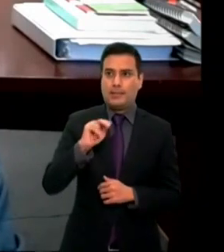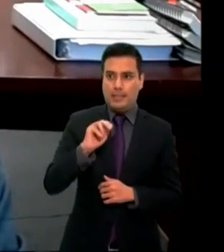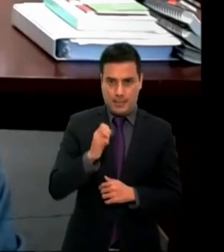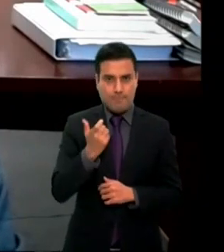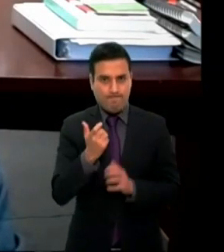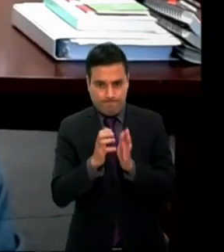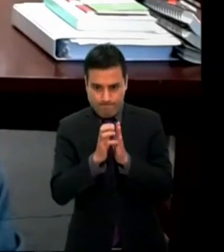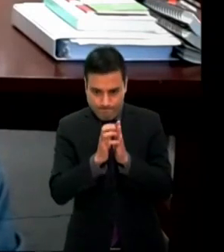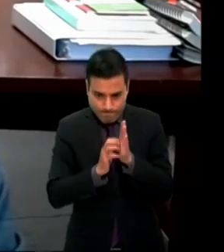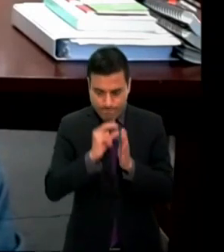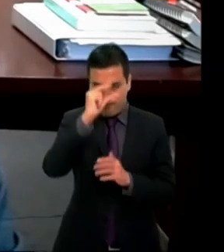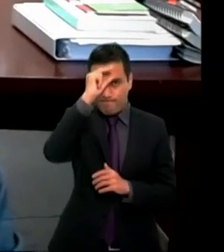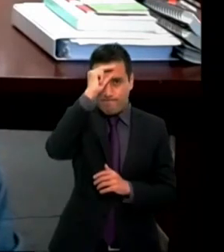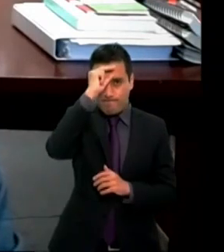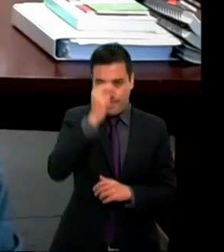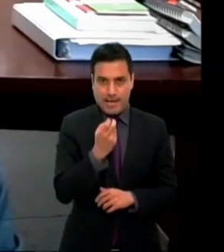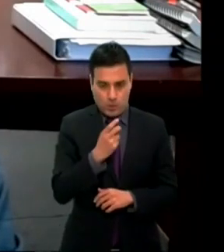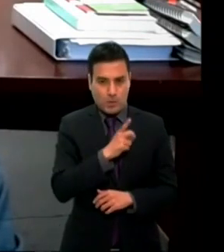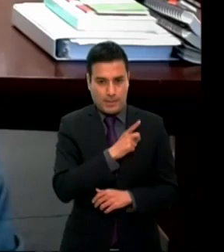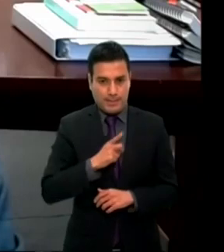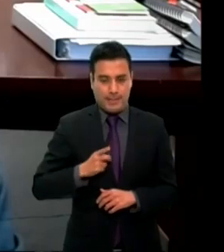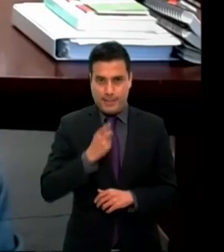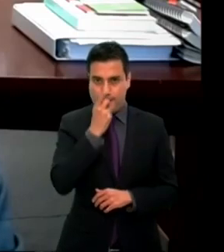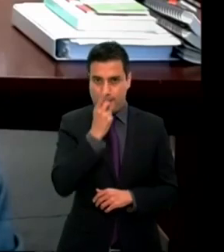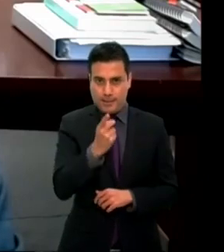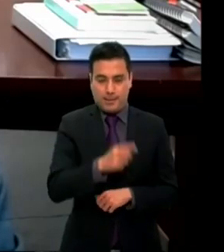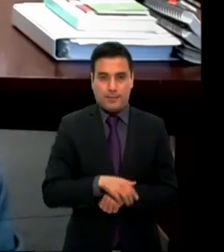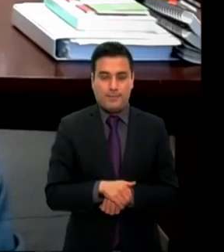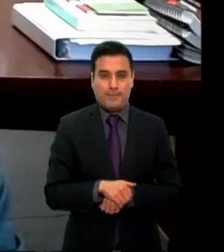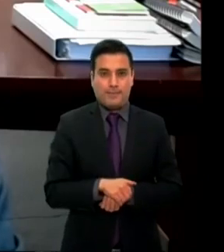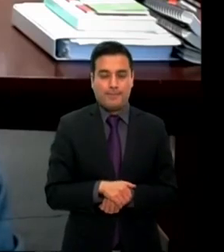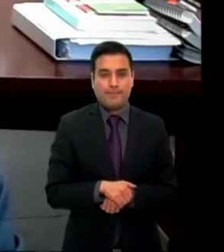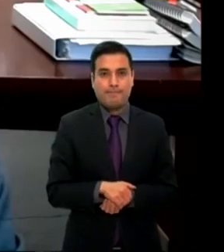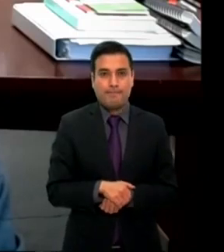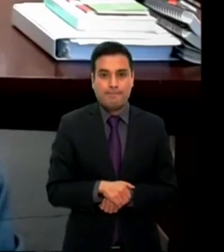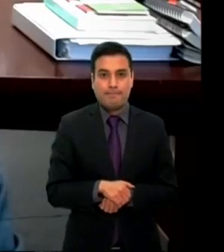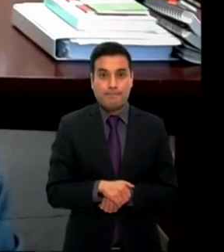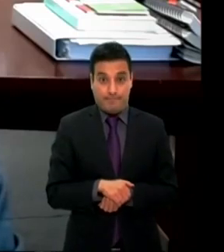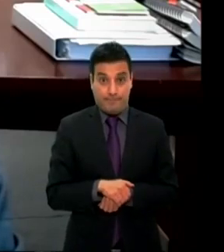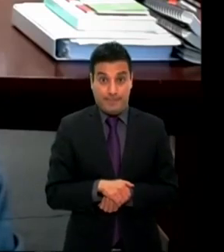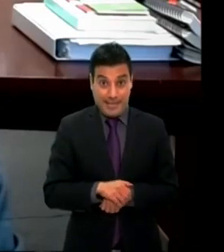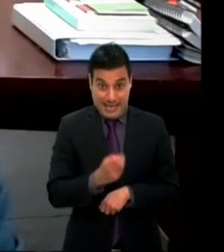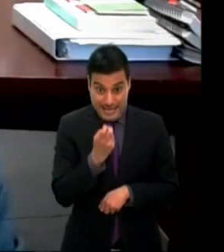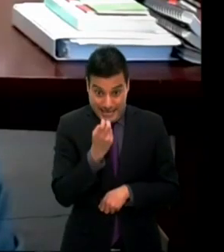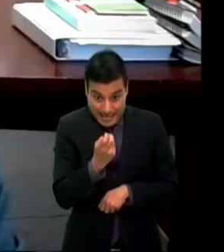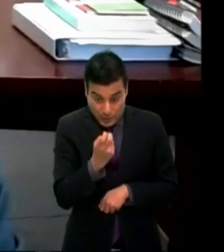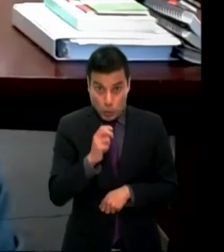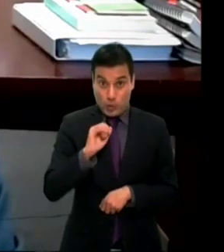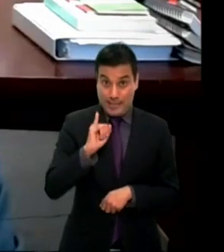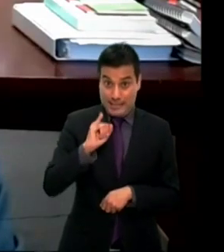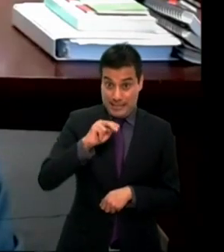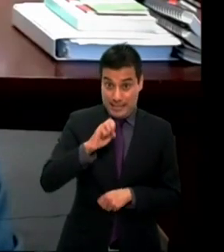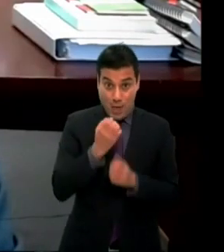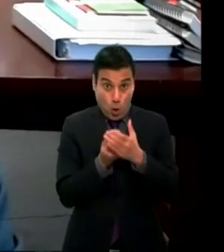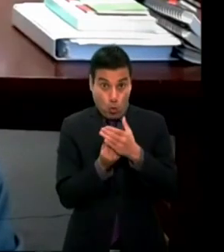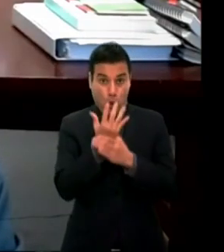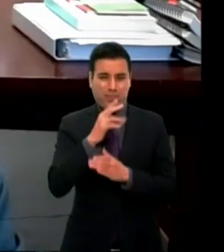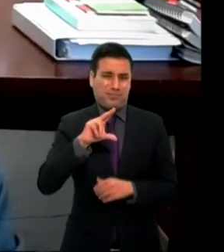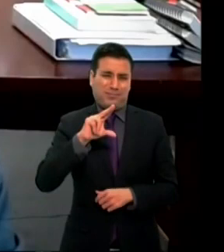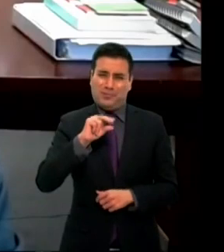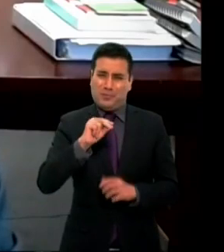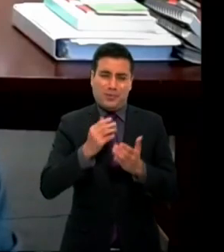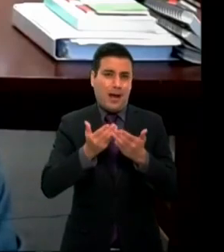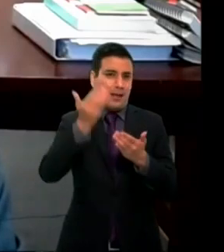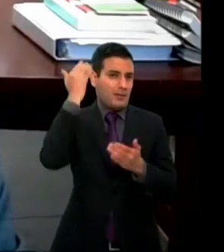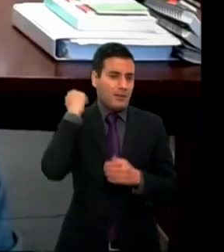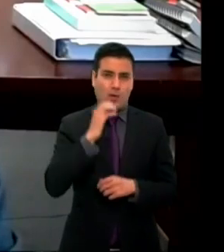subrayar, que es vale la pena señalar que no es nuevo, forma parte de un proceso y de una apuesta